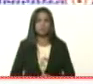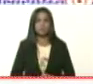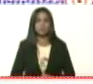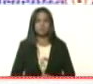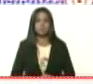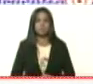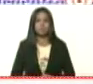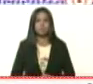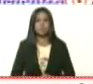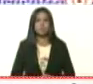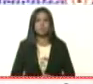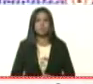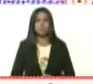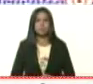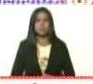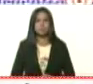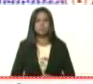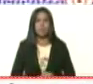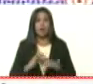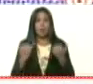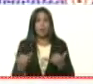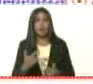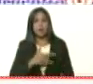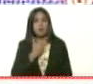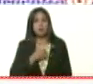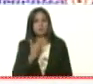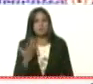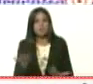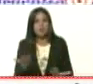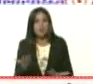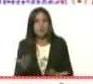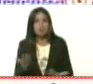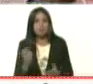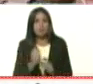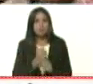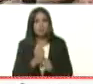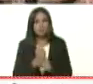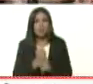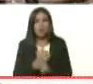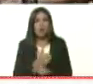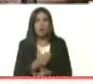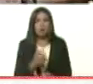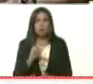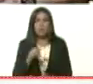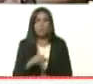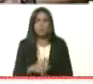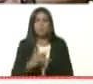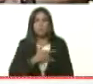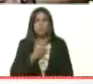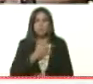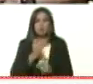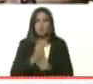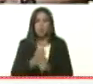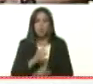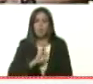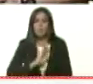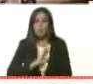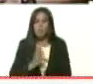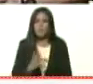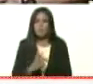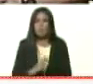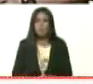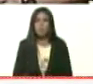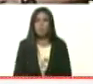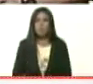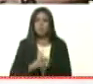Ahora, y la Universidad de los Trabajadores, la Universidad Jesús